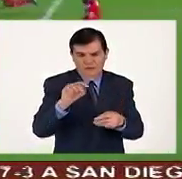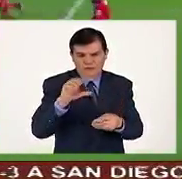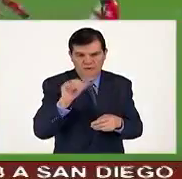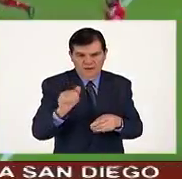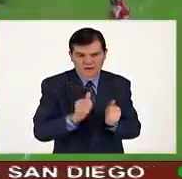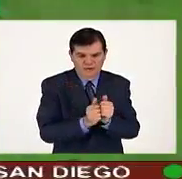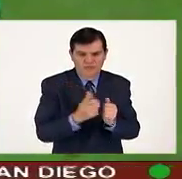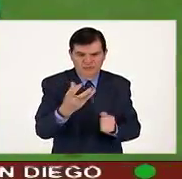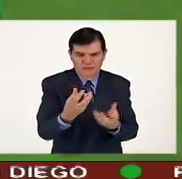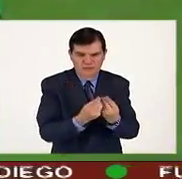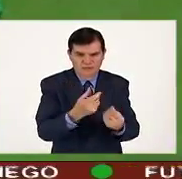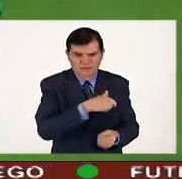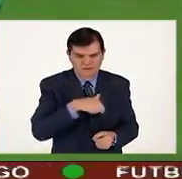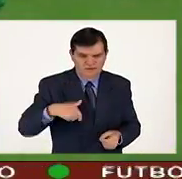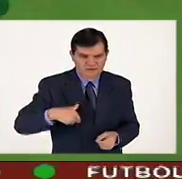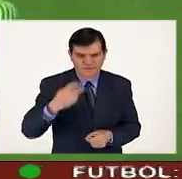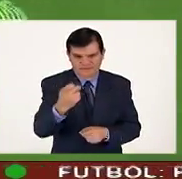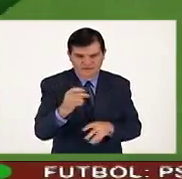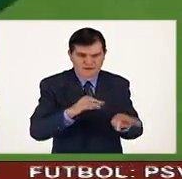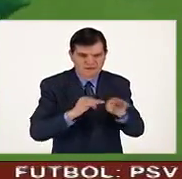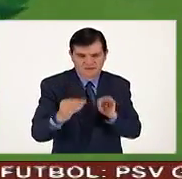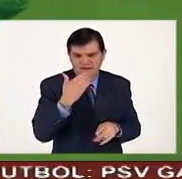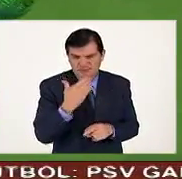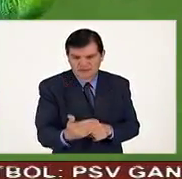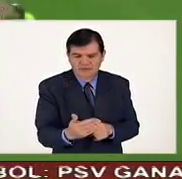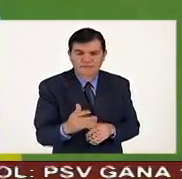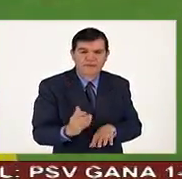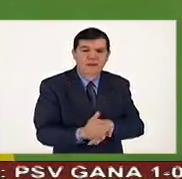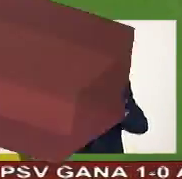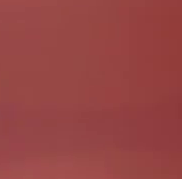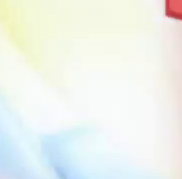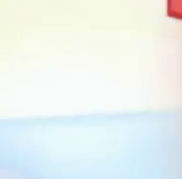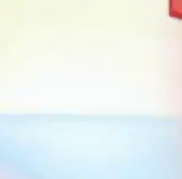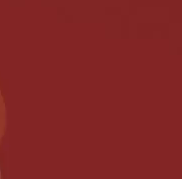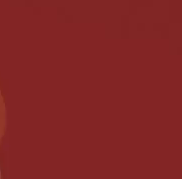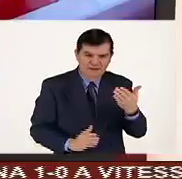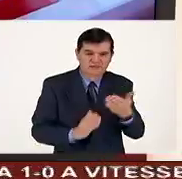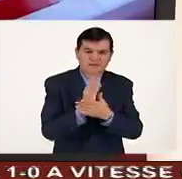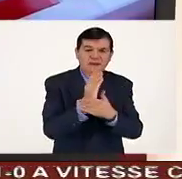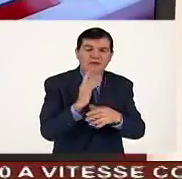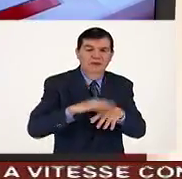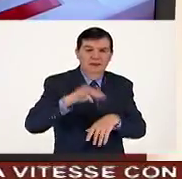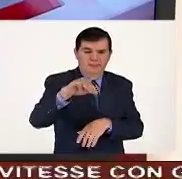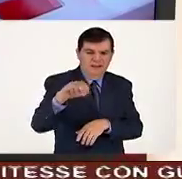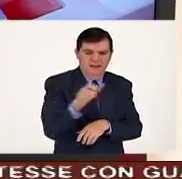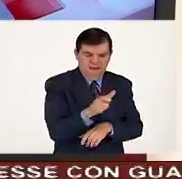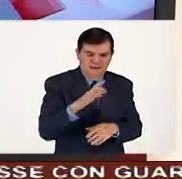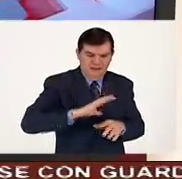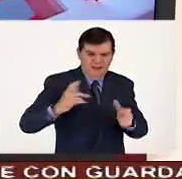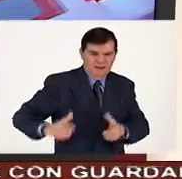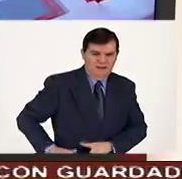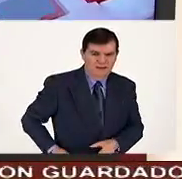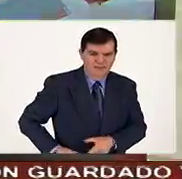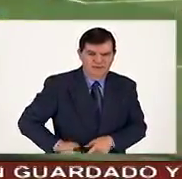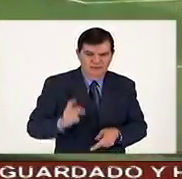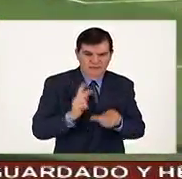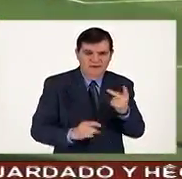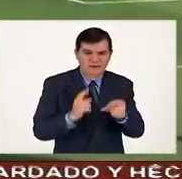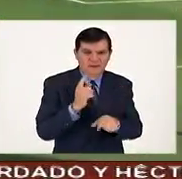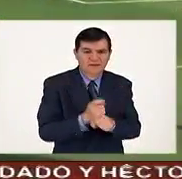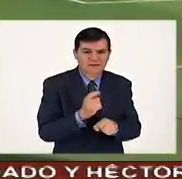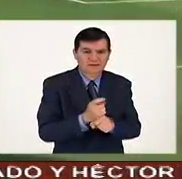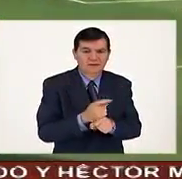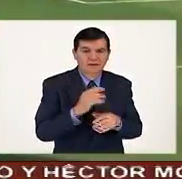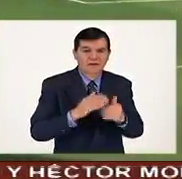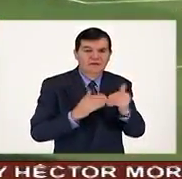sus Tigres, ahí está dando mucho de qué hablar. Y ahora nos vamos al Ascenso MX, porque ya hay campeón de la primera parte del ascenso.